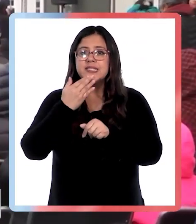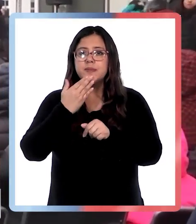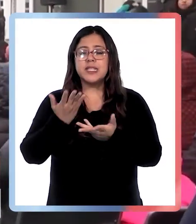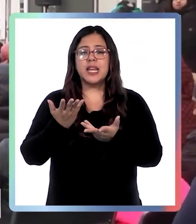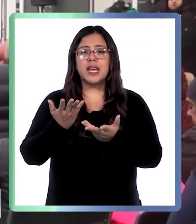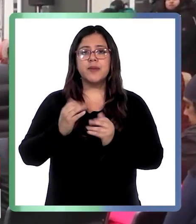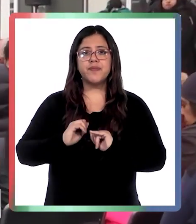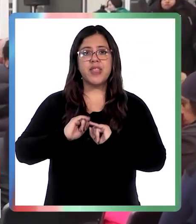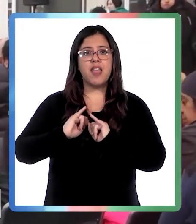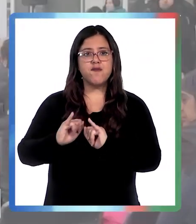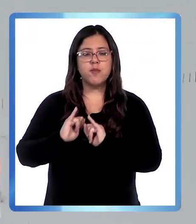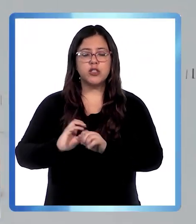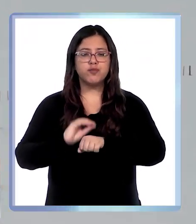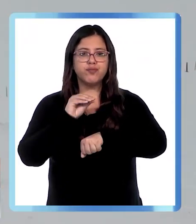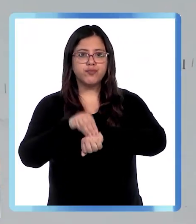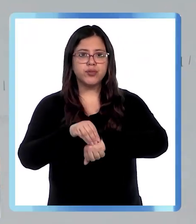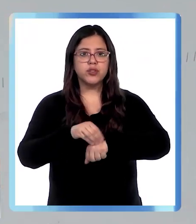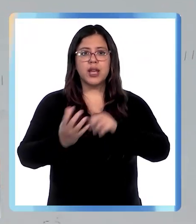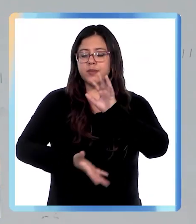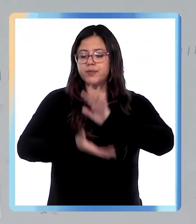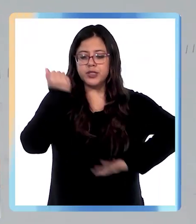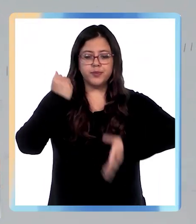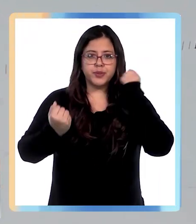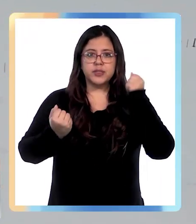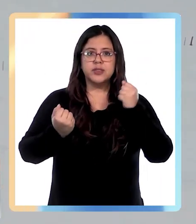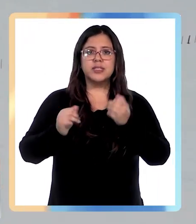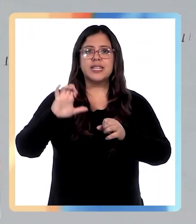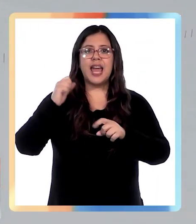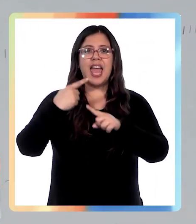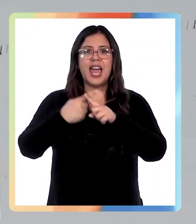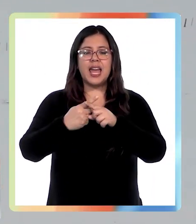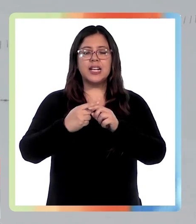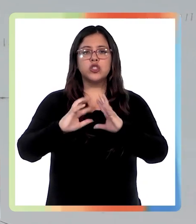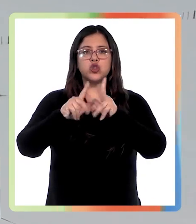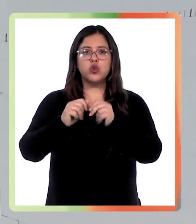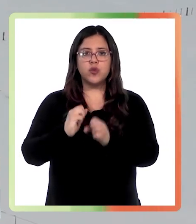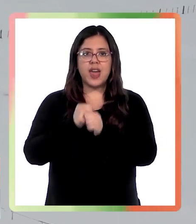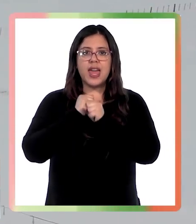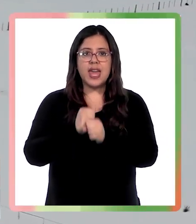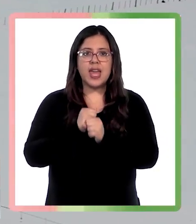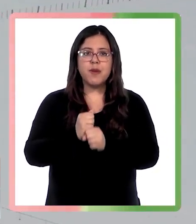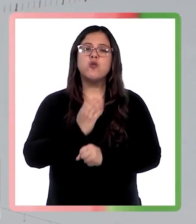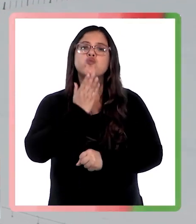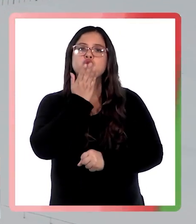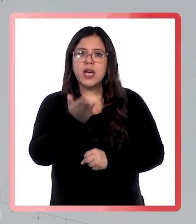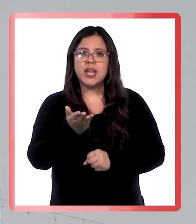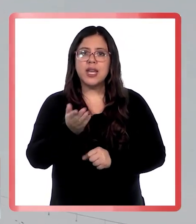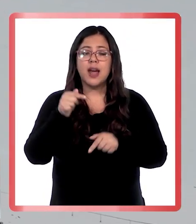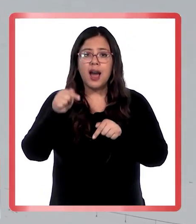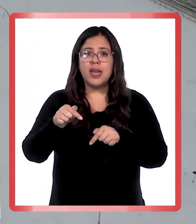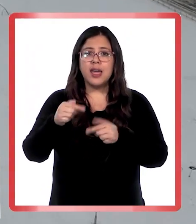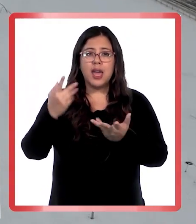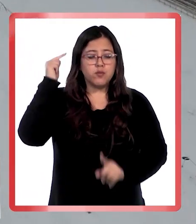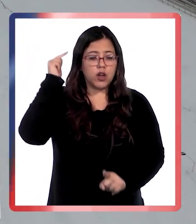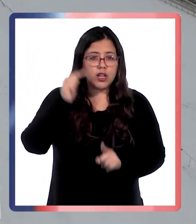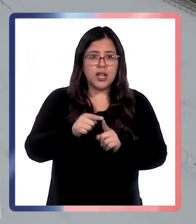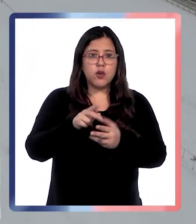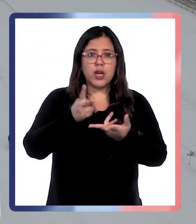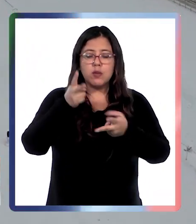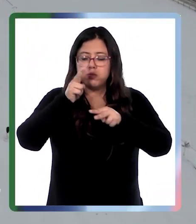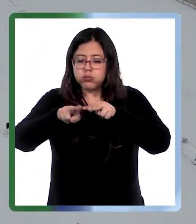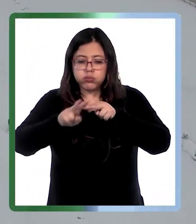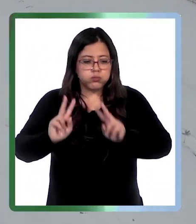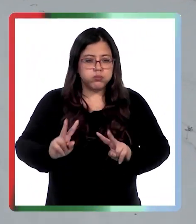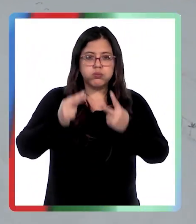anunció la expropiación de los terrenos del Antiguo club hípico de puntaarenas que tiene como finalidad la creación de un